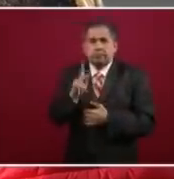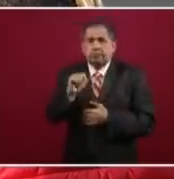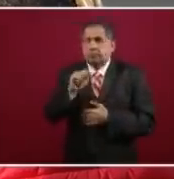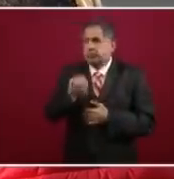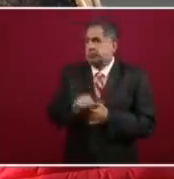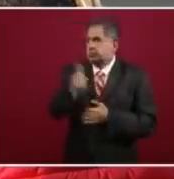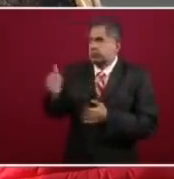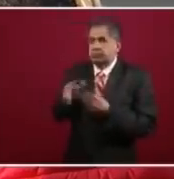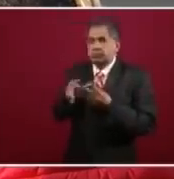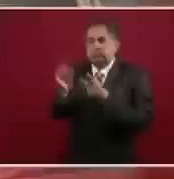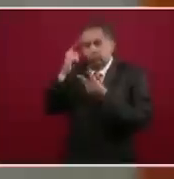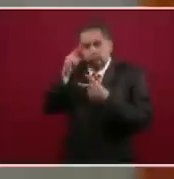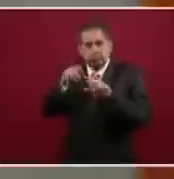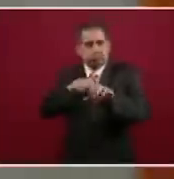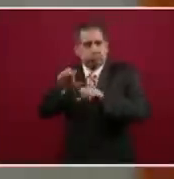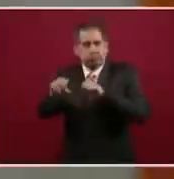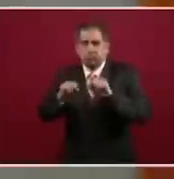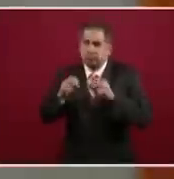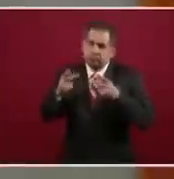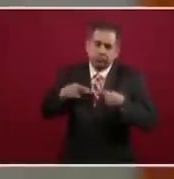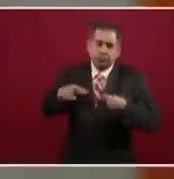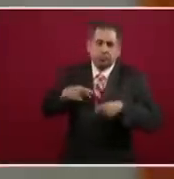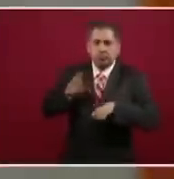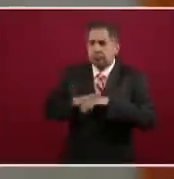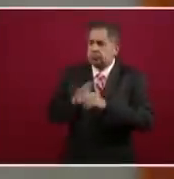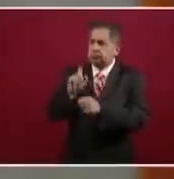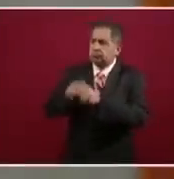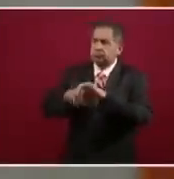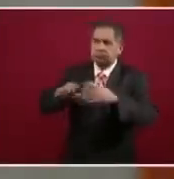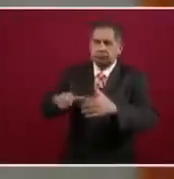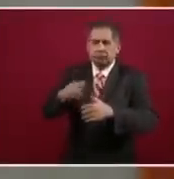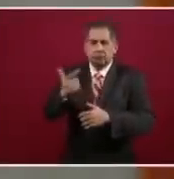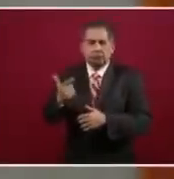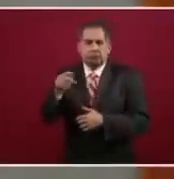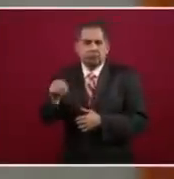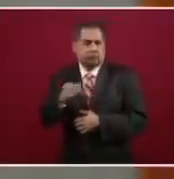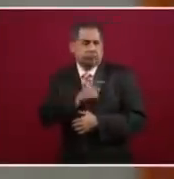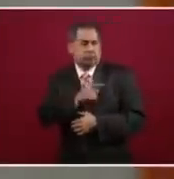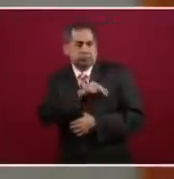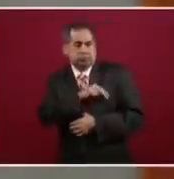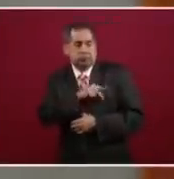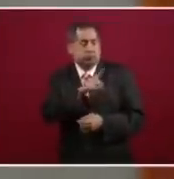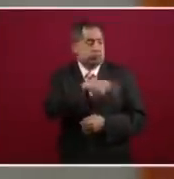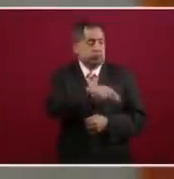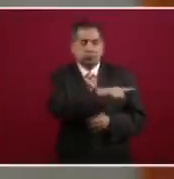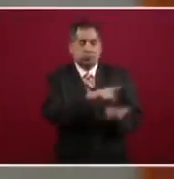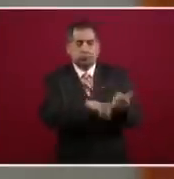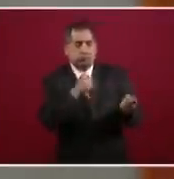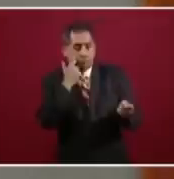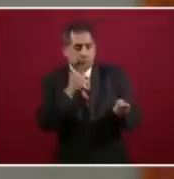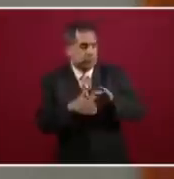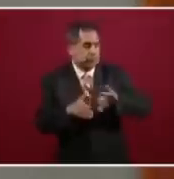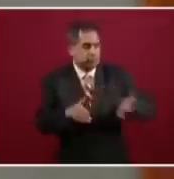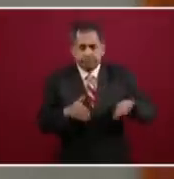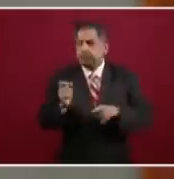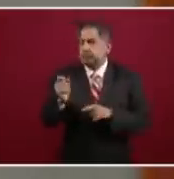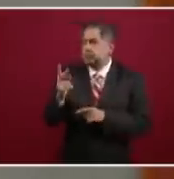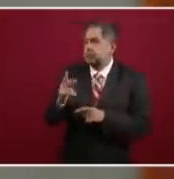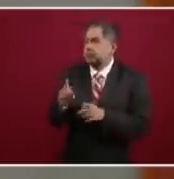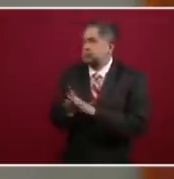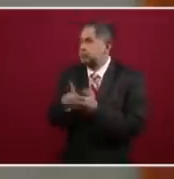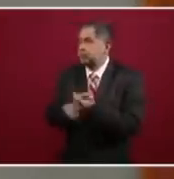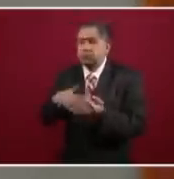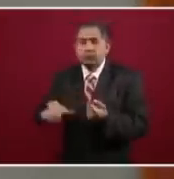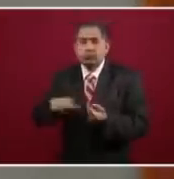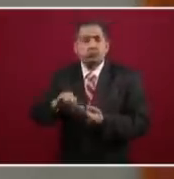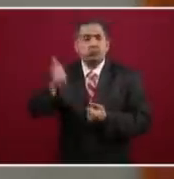gobierno para el reclutamiento de otras personas que se integran a la guardia nacional dado que estos elementos se niegan y bueno cuál sería la estrategia que tiene